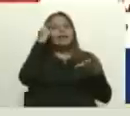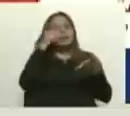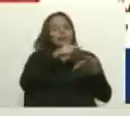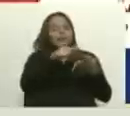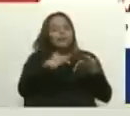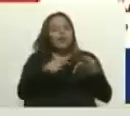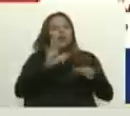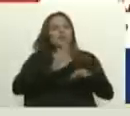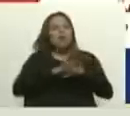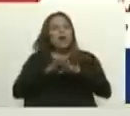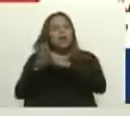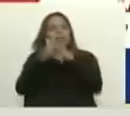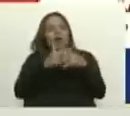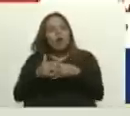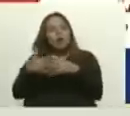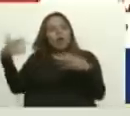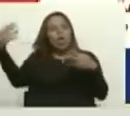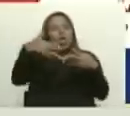agrede a estos países.